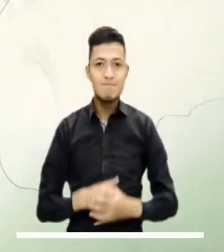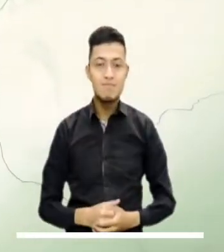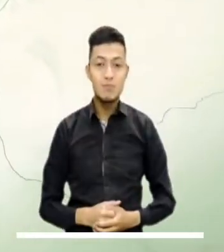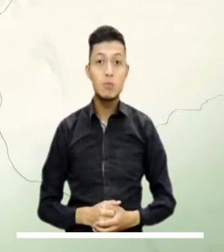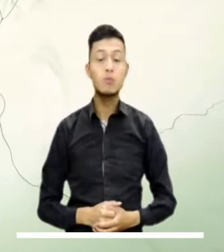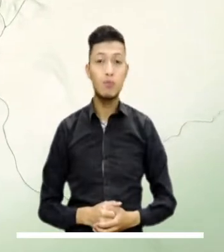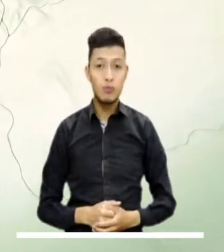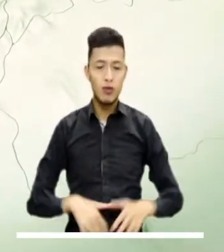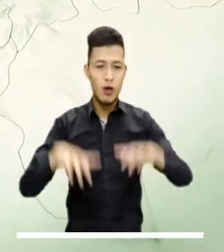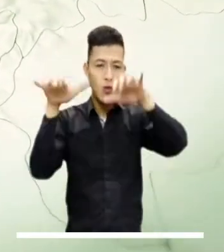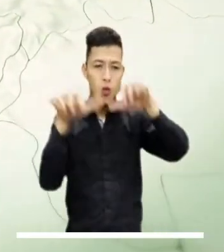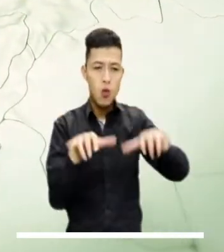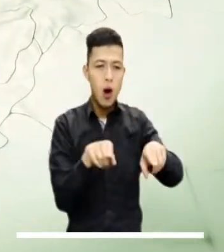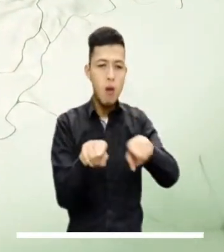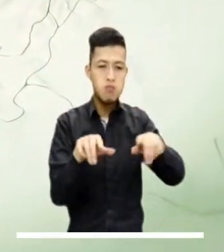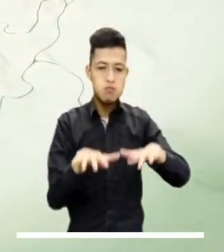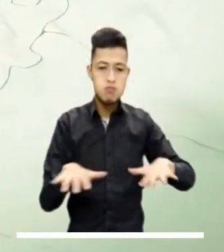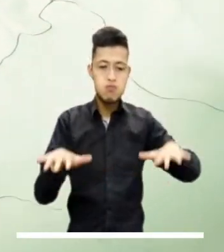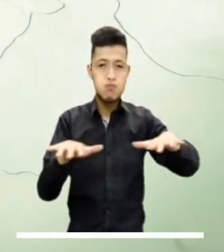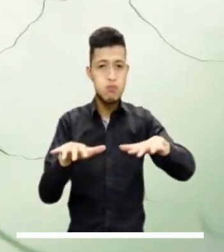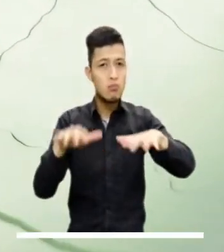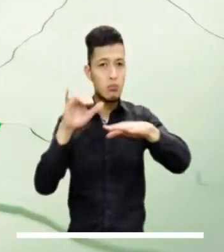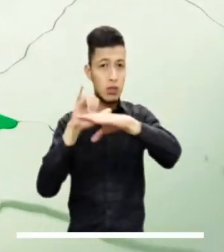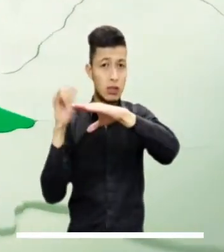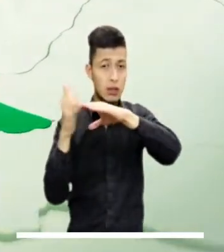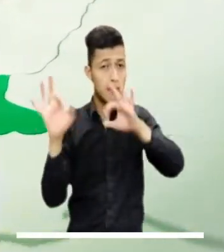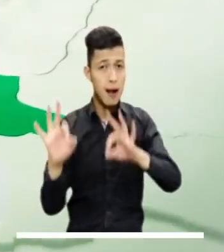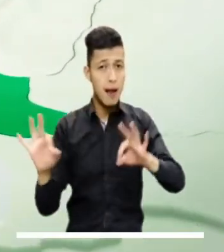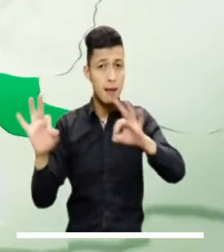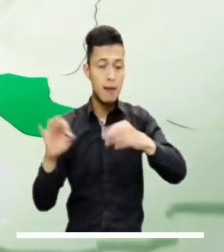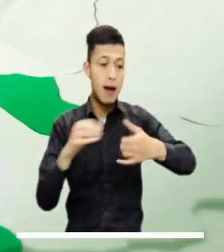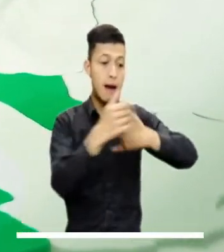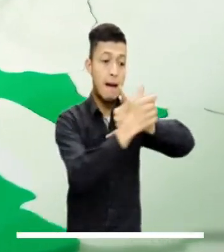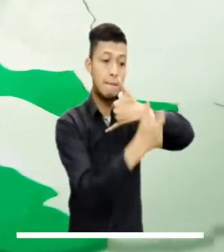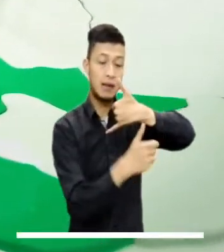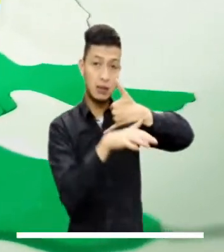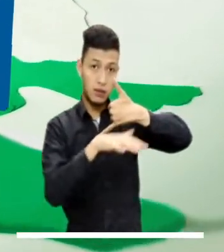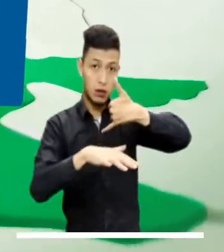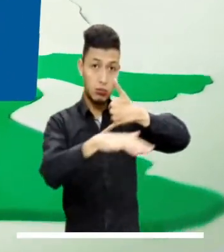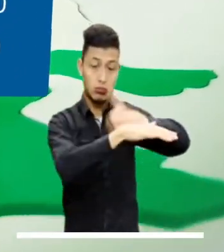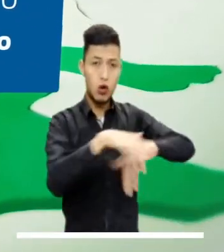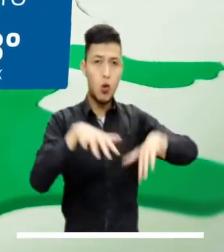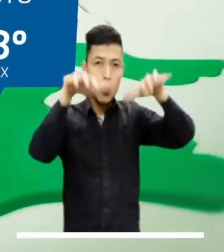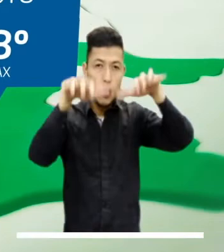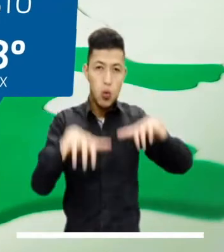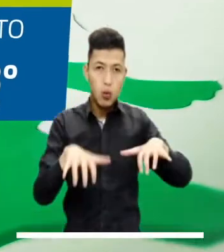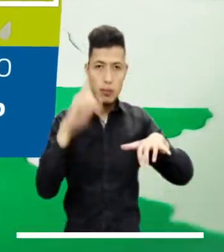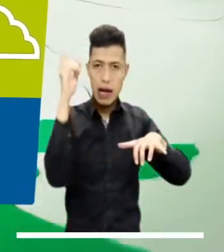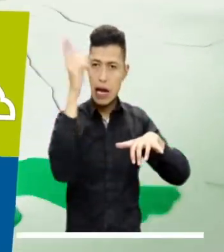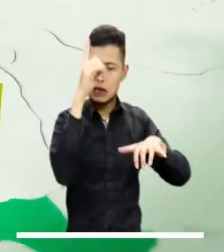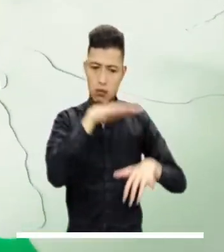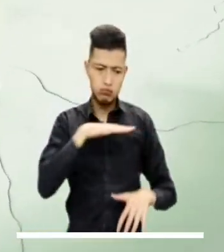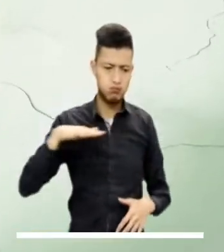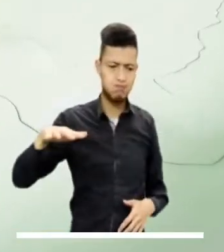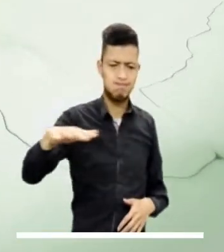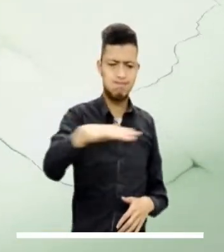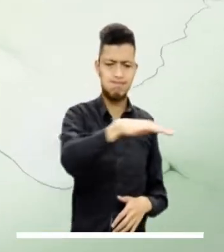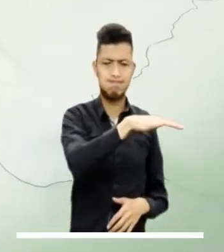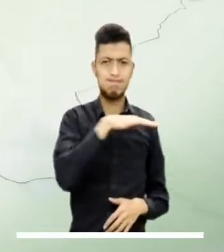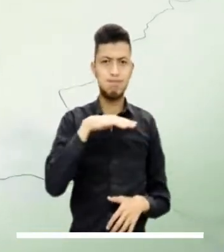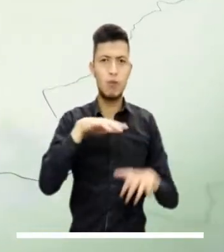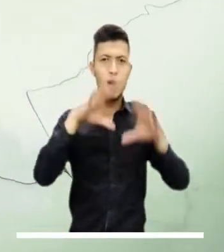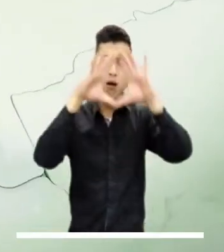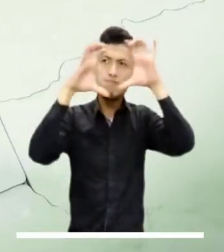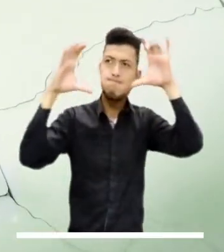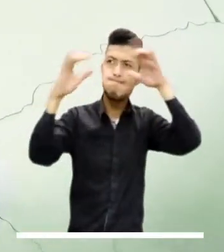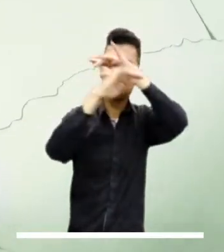caer lloviznas dispersas en las islas durante la jornada. El Pacífico vivirá una jornada con lloviznas generales en toda la región.